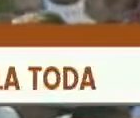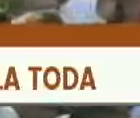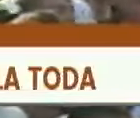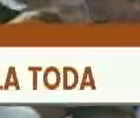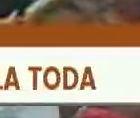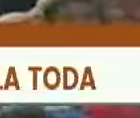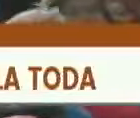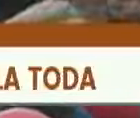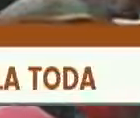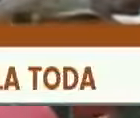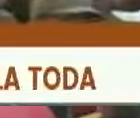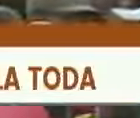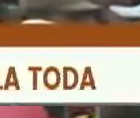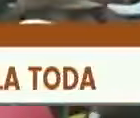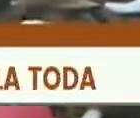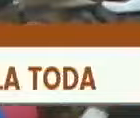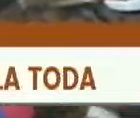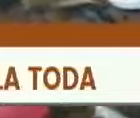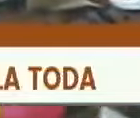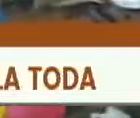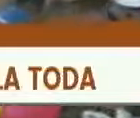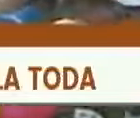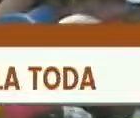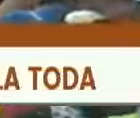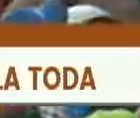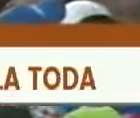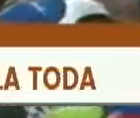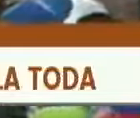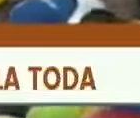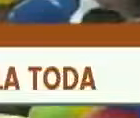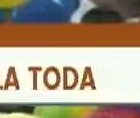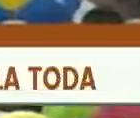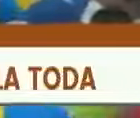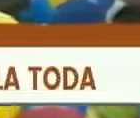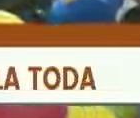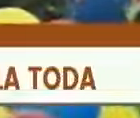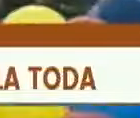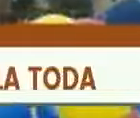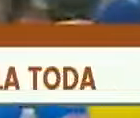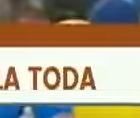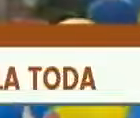todos unidos en defensa de la Guayana Esequiba.